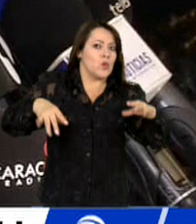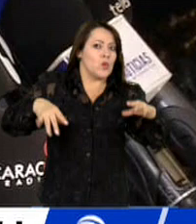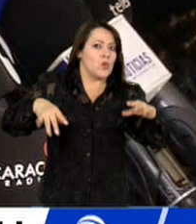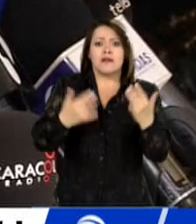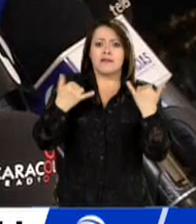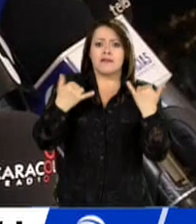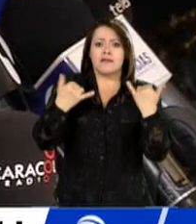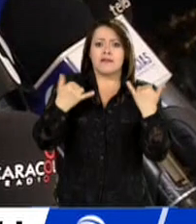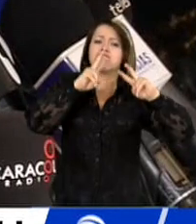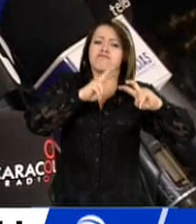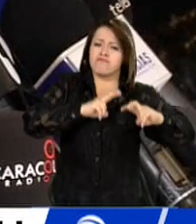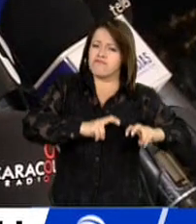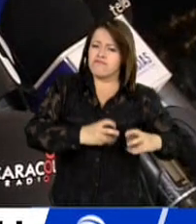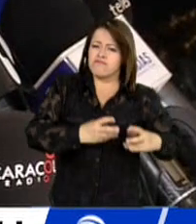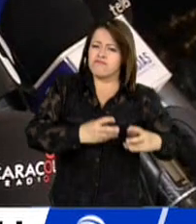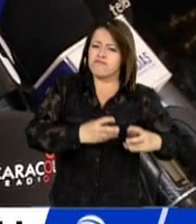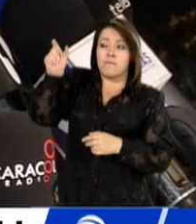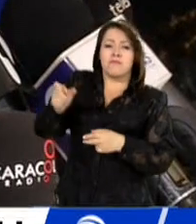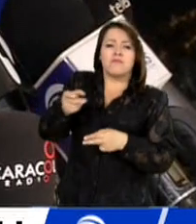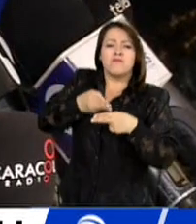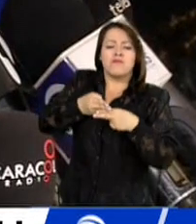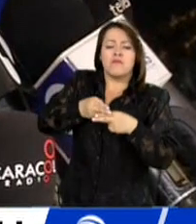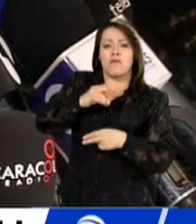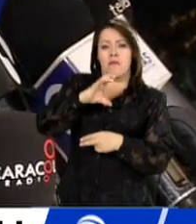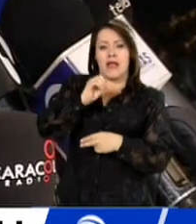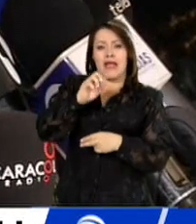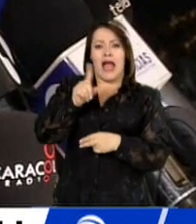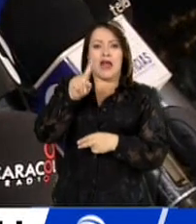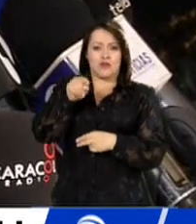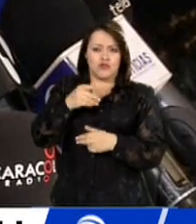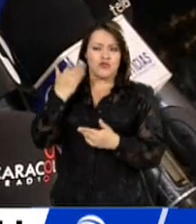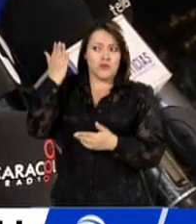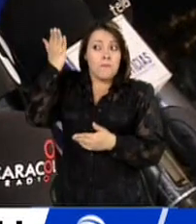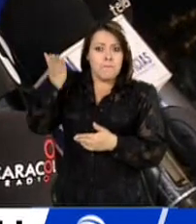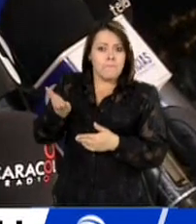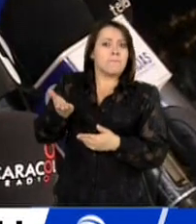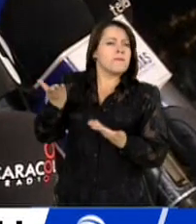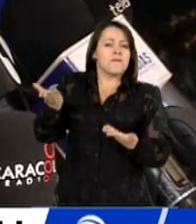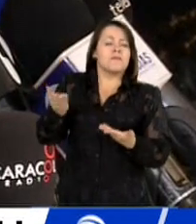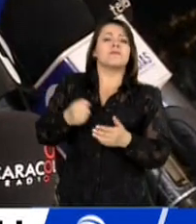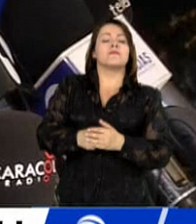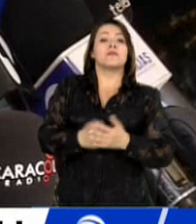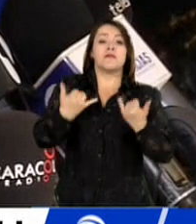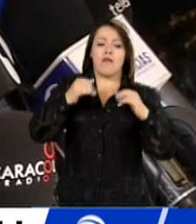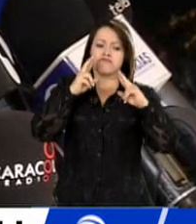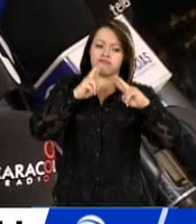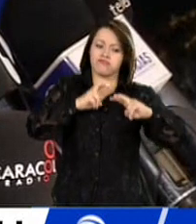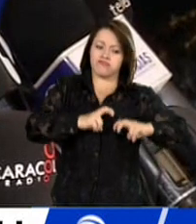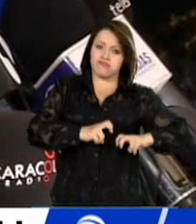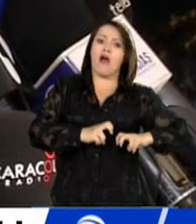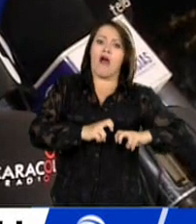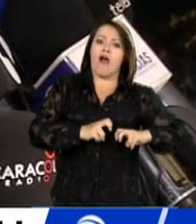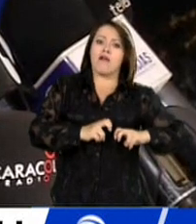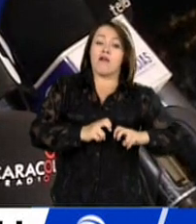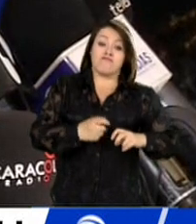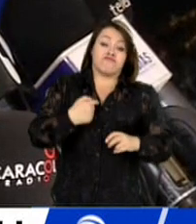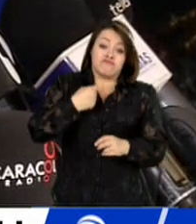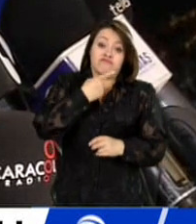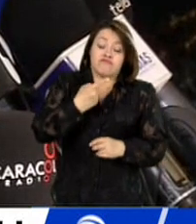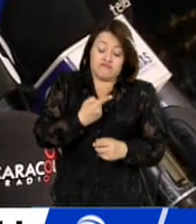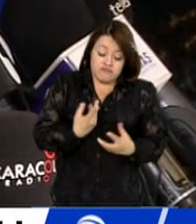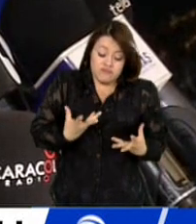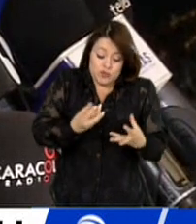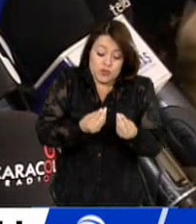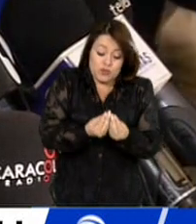de Carlos Julián Bermeo en los hechos informados hoy por la Fiscalía General de la Nación, la Unidad de Investigación y